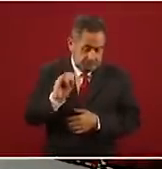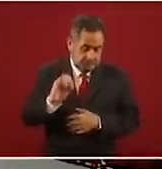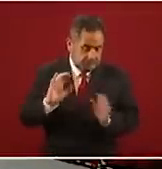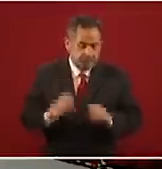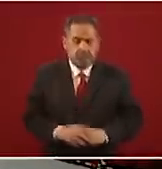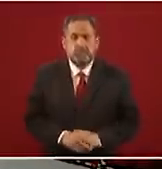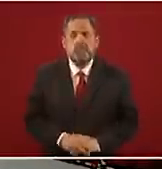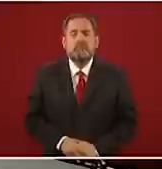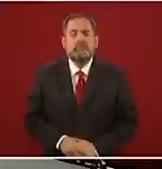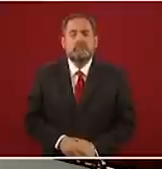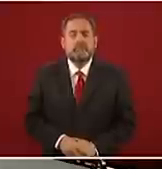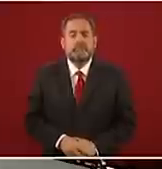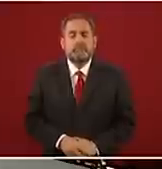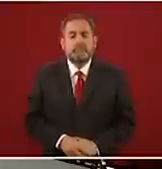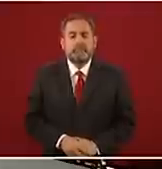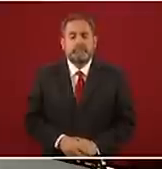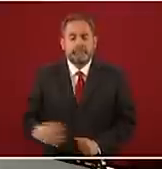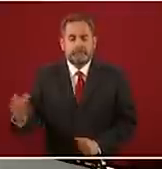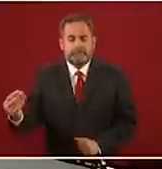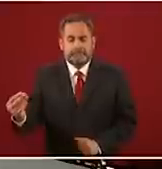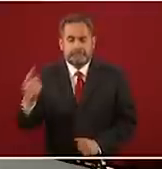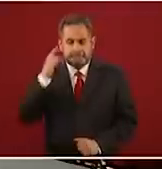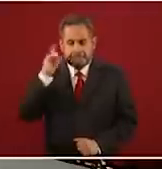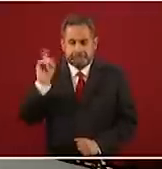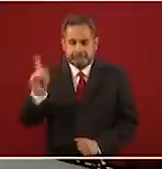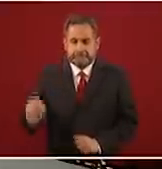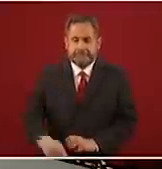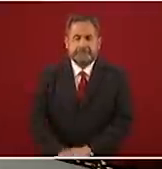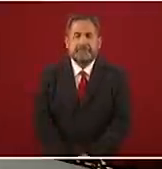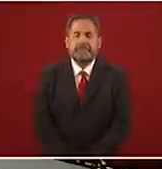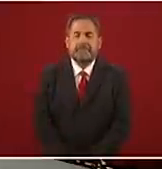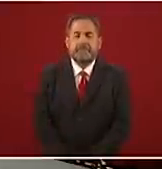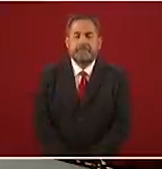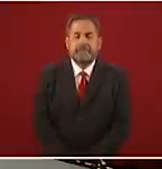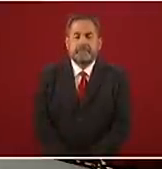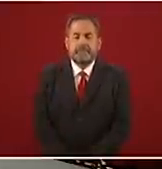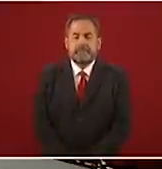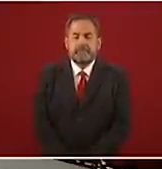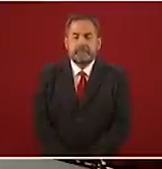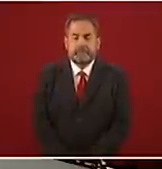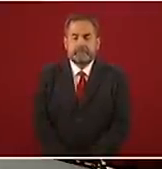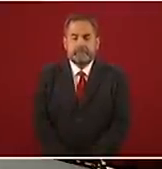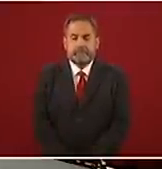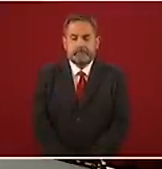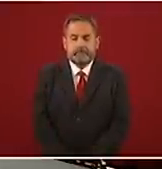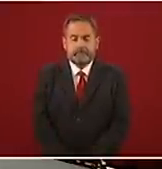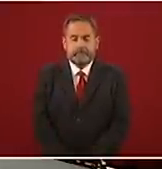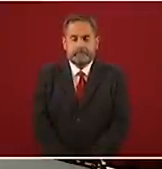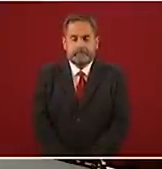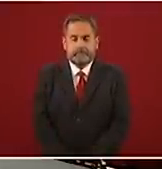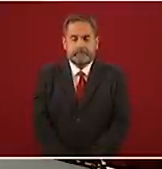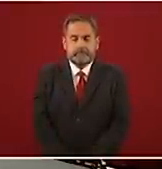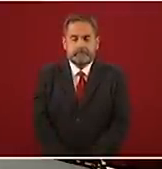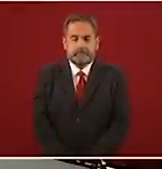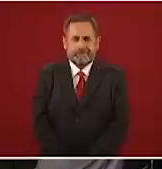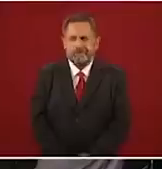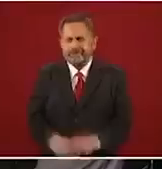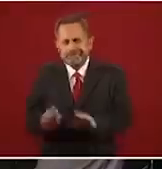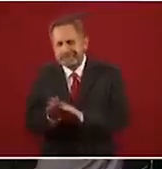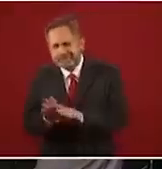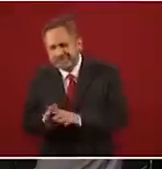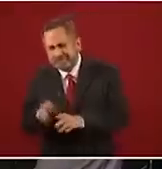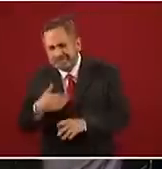nos comentaba el subsecretario que esta presión por parte de la empresa PISA continúa este año, entonces… ¿Cómo dijiste?